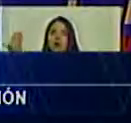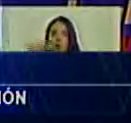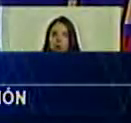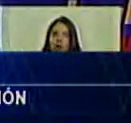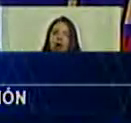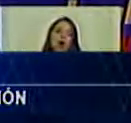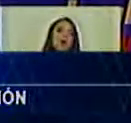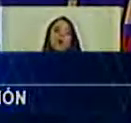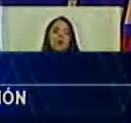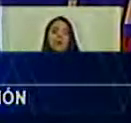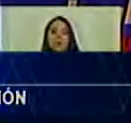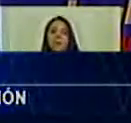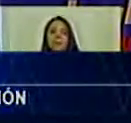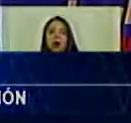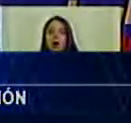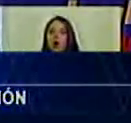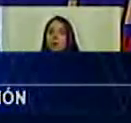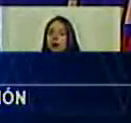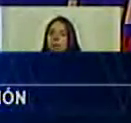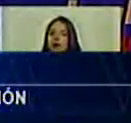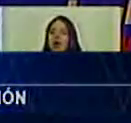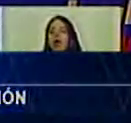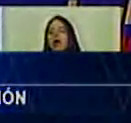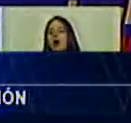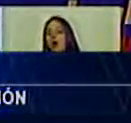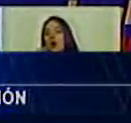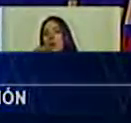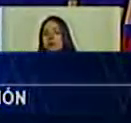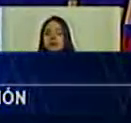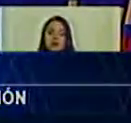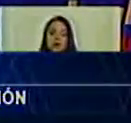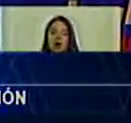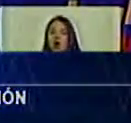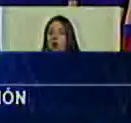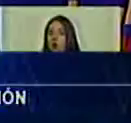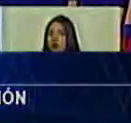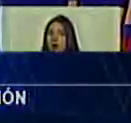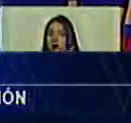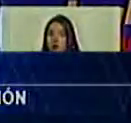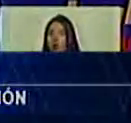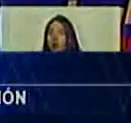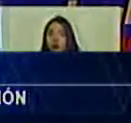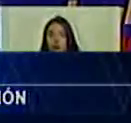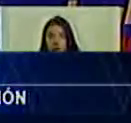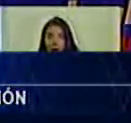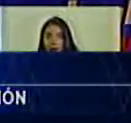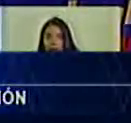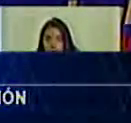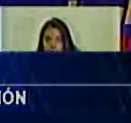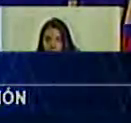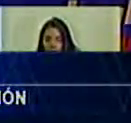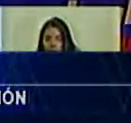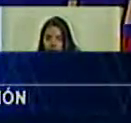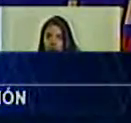adquisición de medicamentos, de alimentos, de insumos para la industria, a ustedes les está dando buenos resultados.